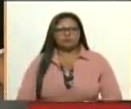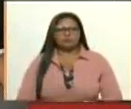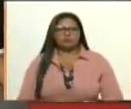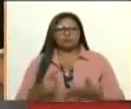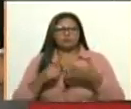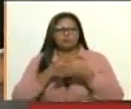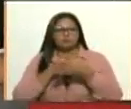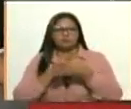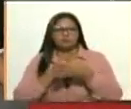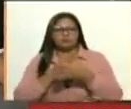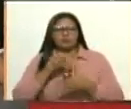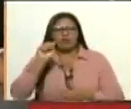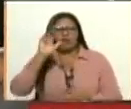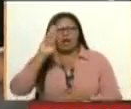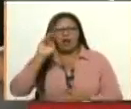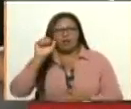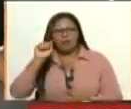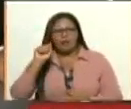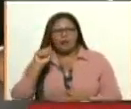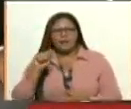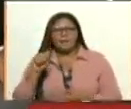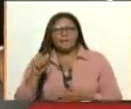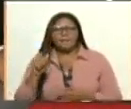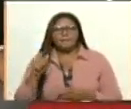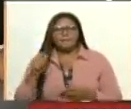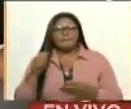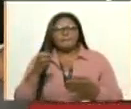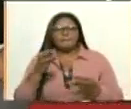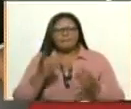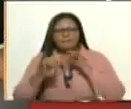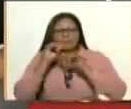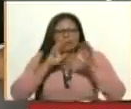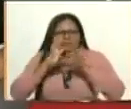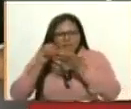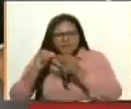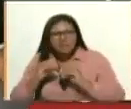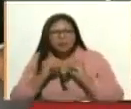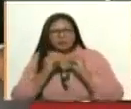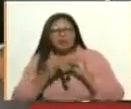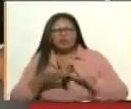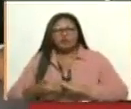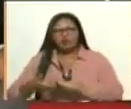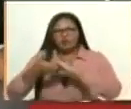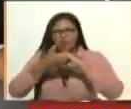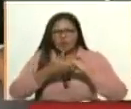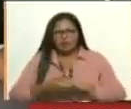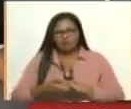Alba Blanco, Pesebre Reciclaje, Trujillo, Estado Trujillo.